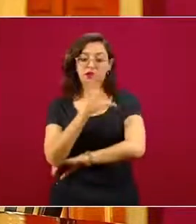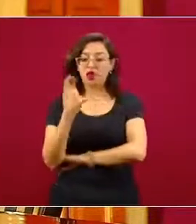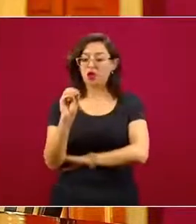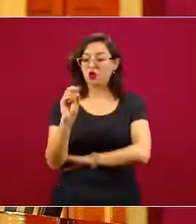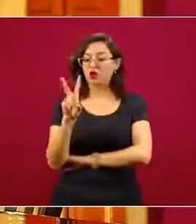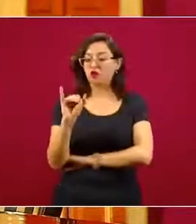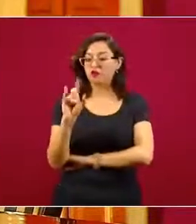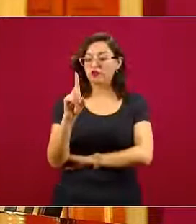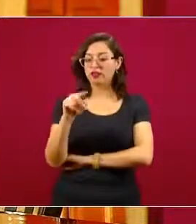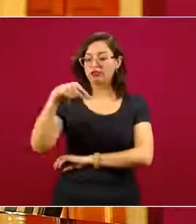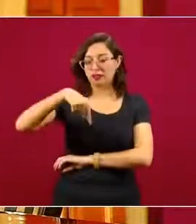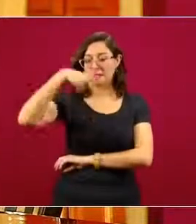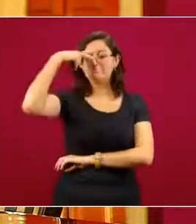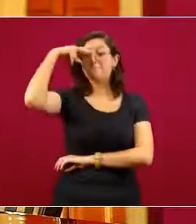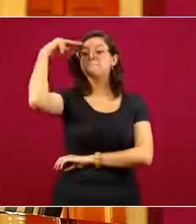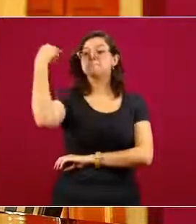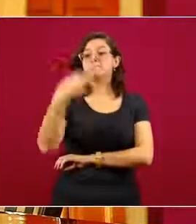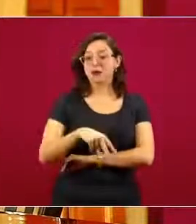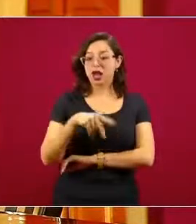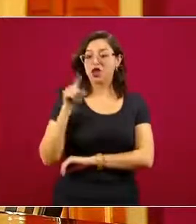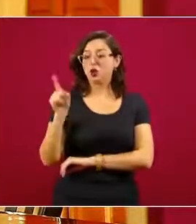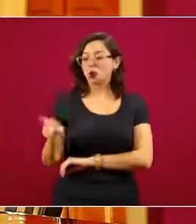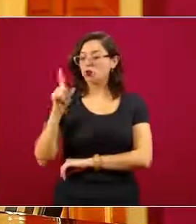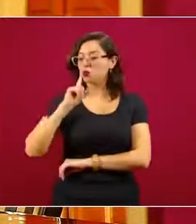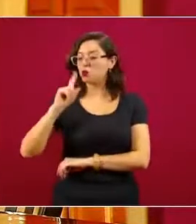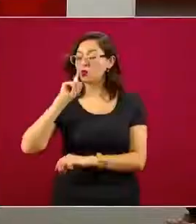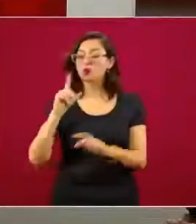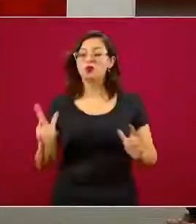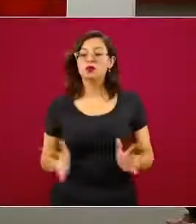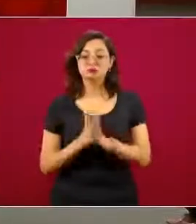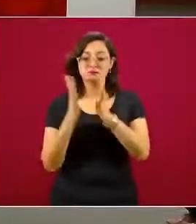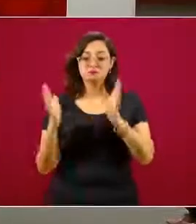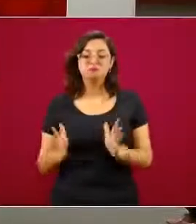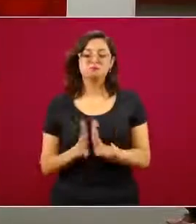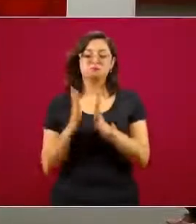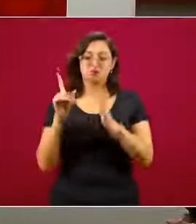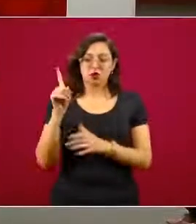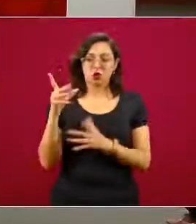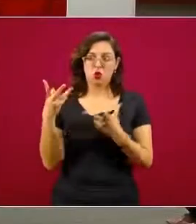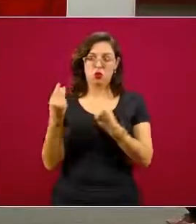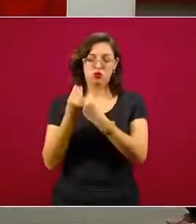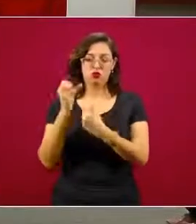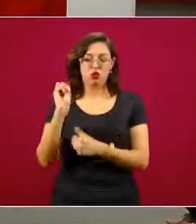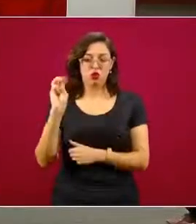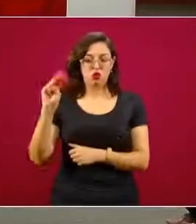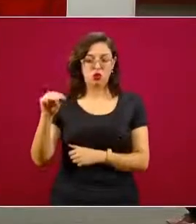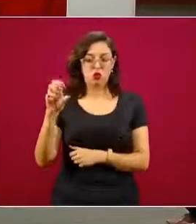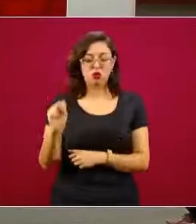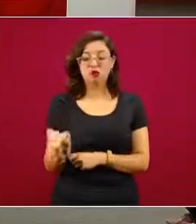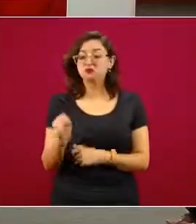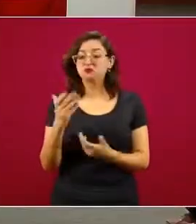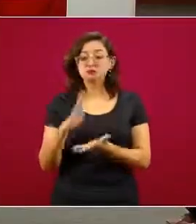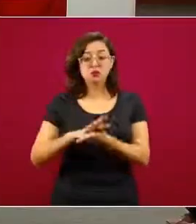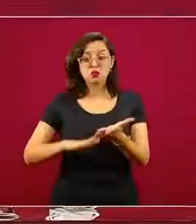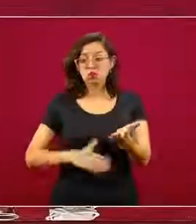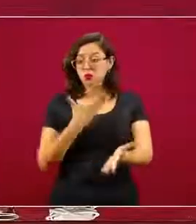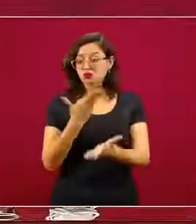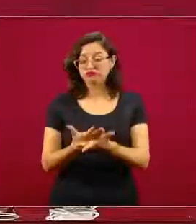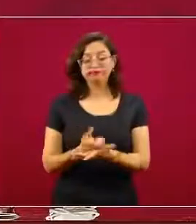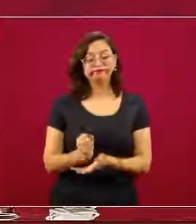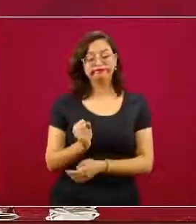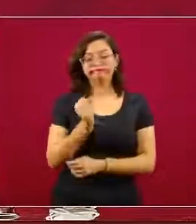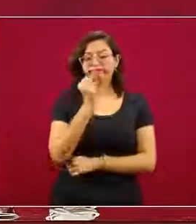México y está participando en estas sesiones. Hasta donde conozco, todavía no hay una propuesta